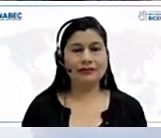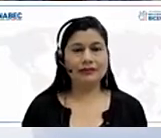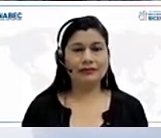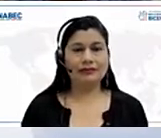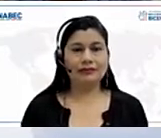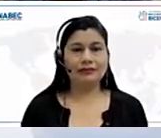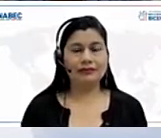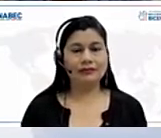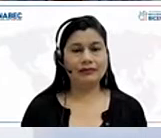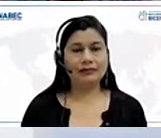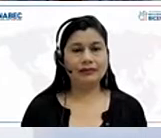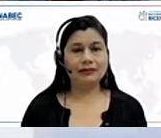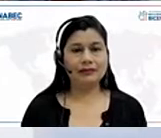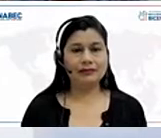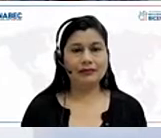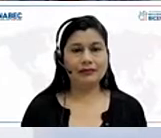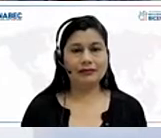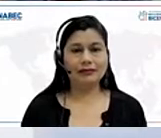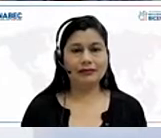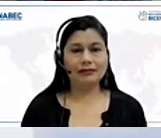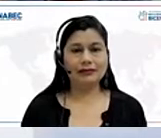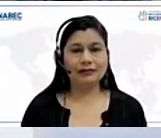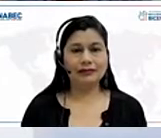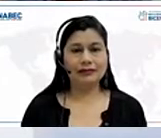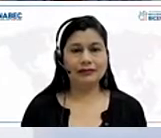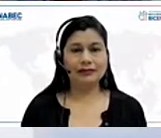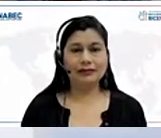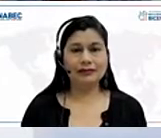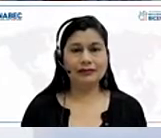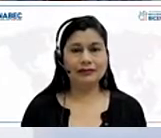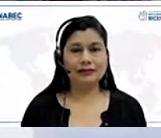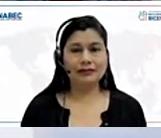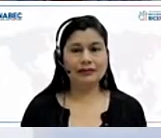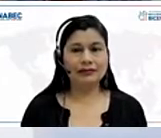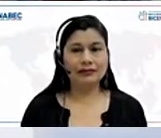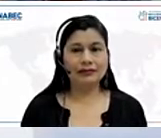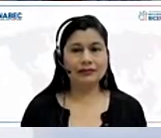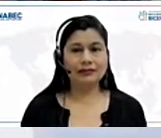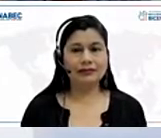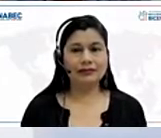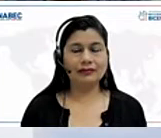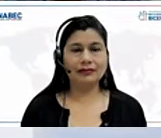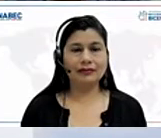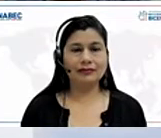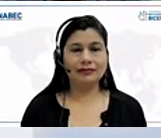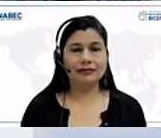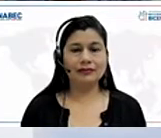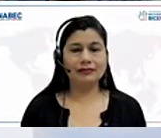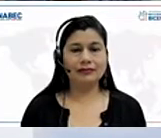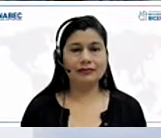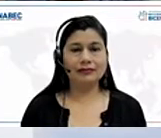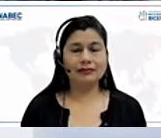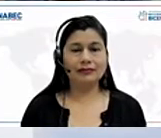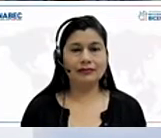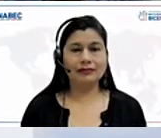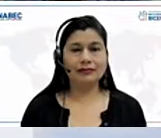hecho esta secuencia, ¿no? Han sido, bueno, jóvenes muy bien preparados, que han, digamos, aprovechado